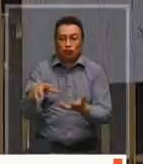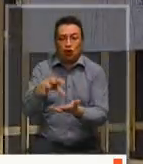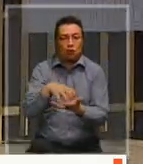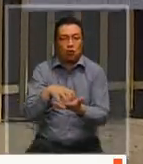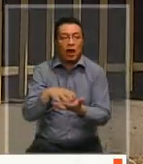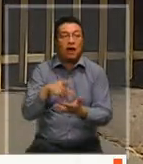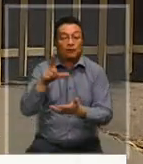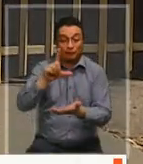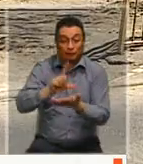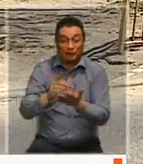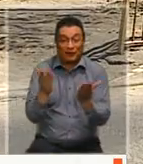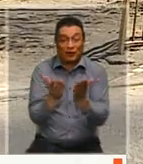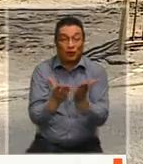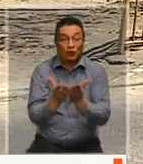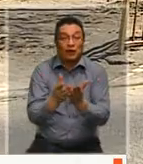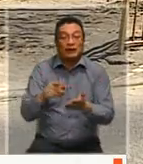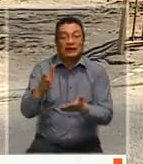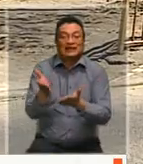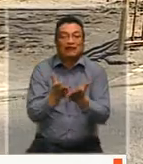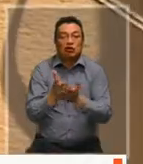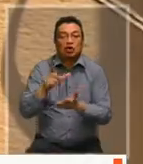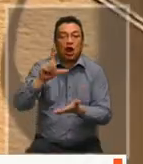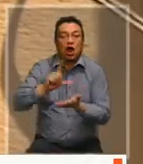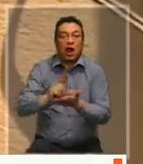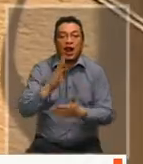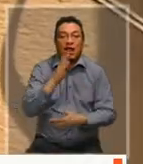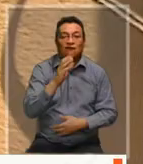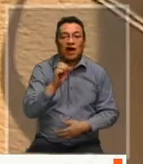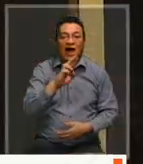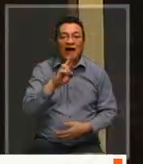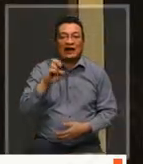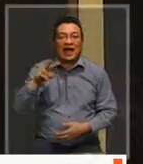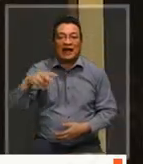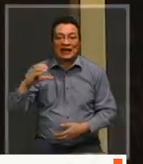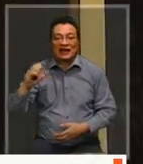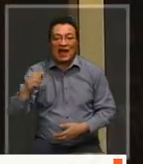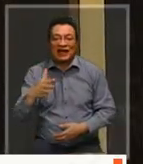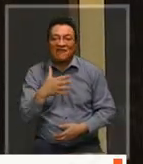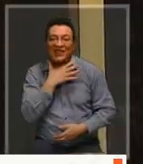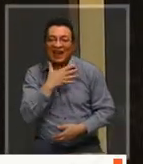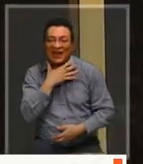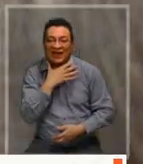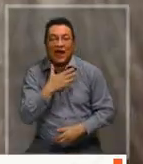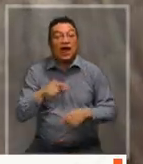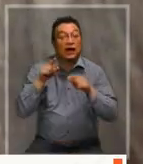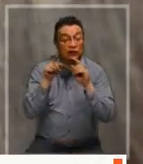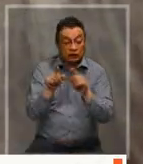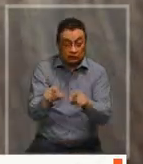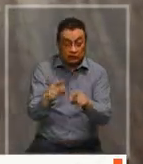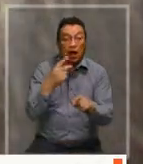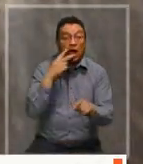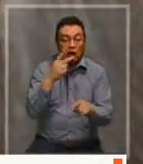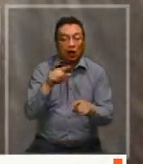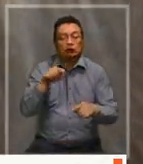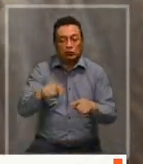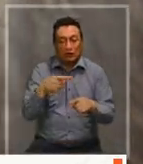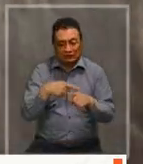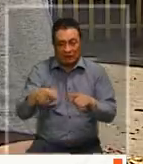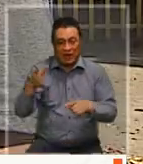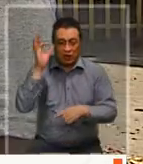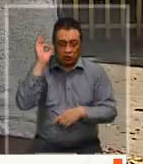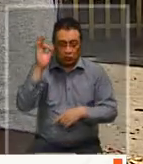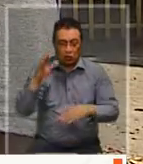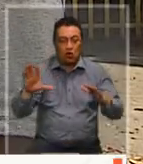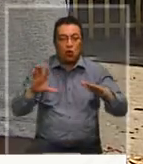establecimiento pertenece al servicio local de educación de barranca quienes aseguraron que durante esta semana sostendrán una reunión con la junta